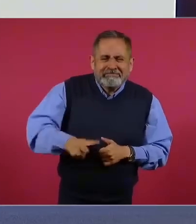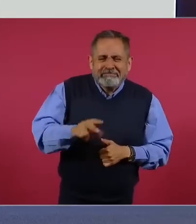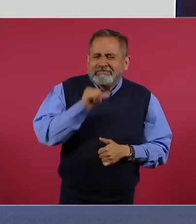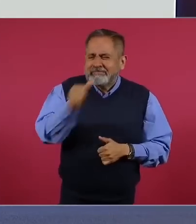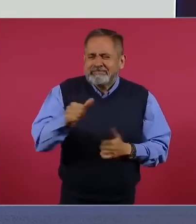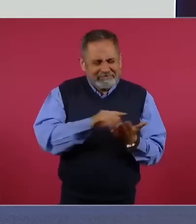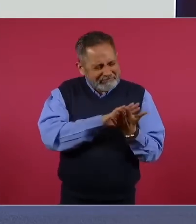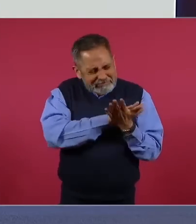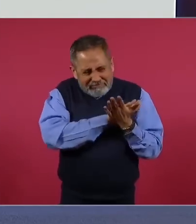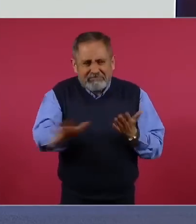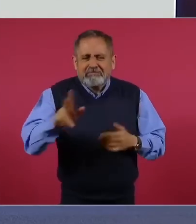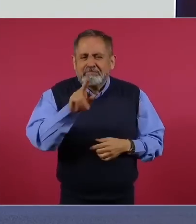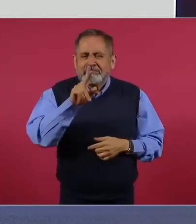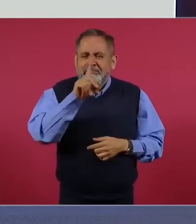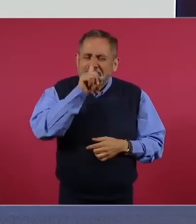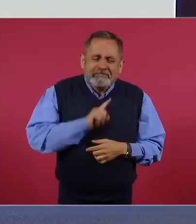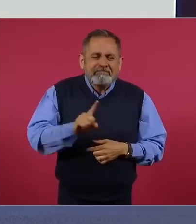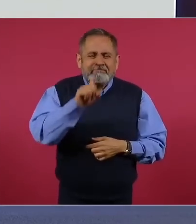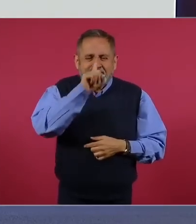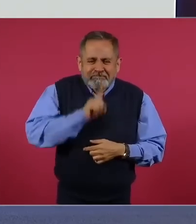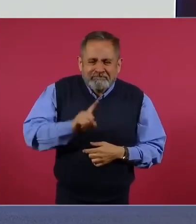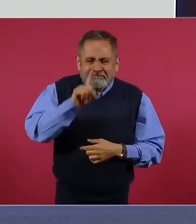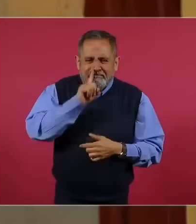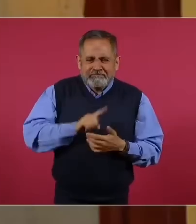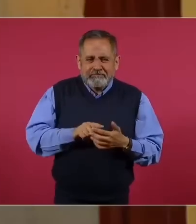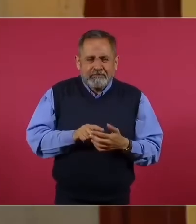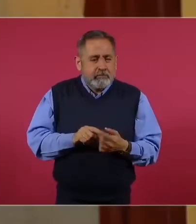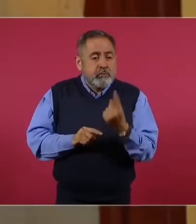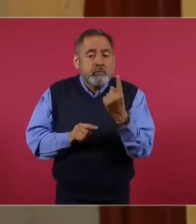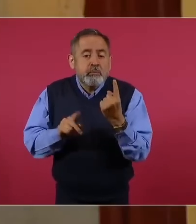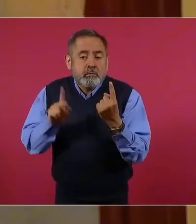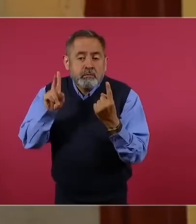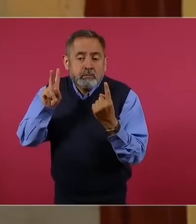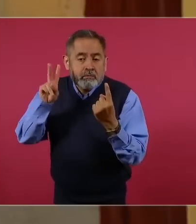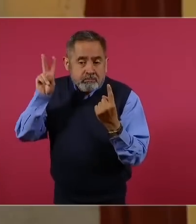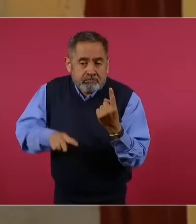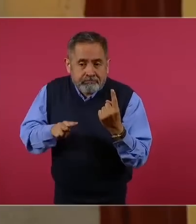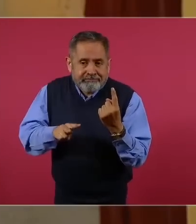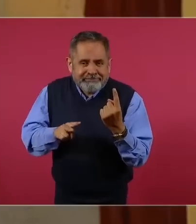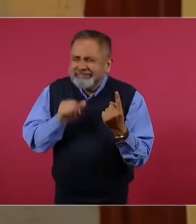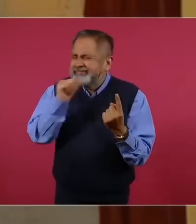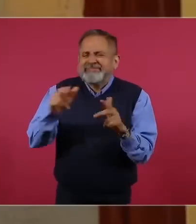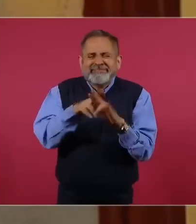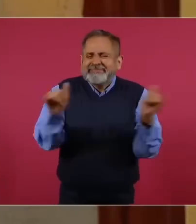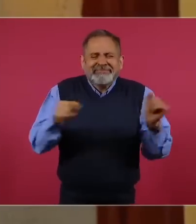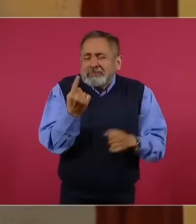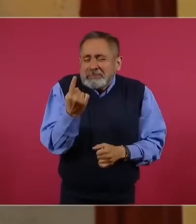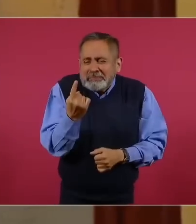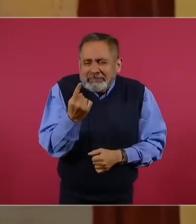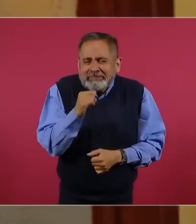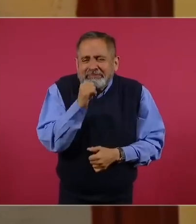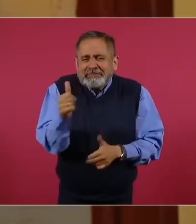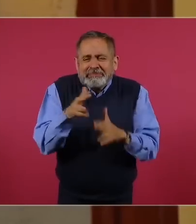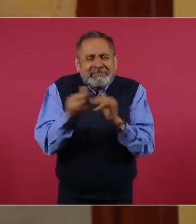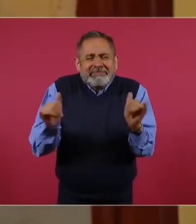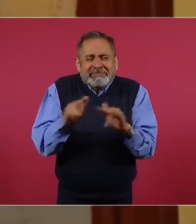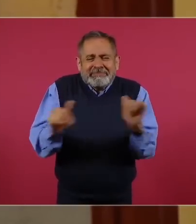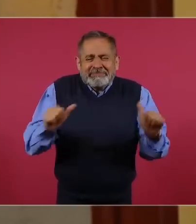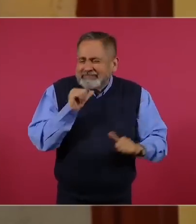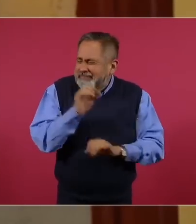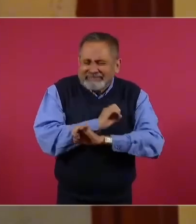puras mentiras, no hay una sola prueba. Una,